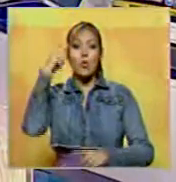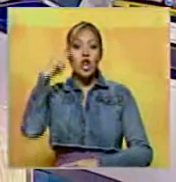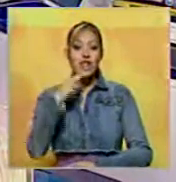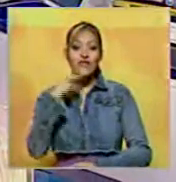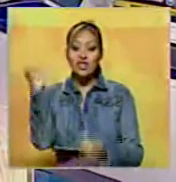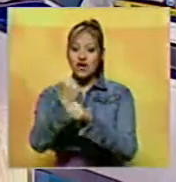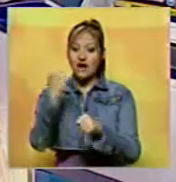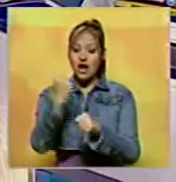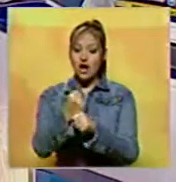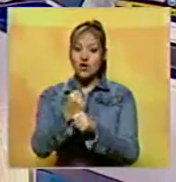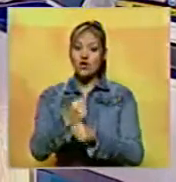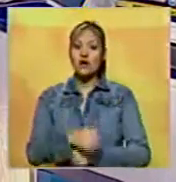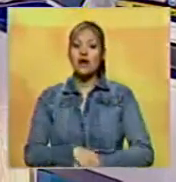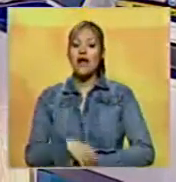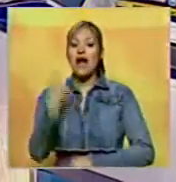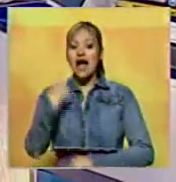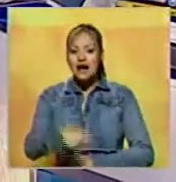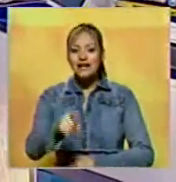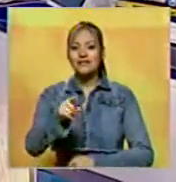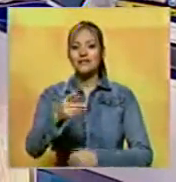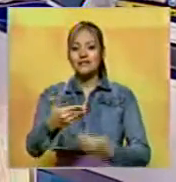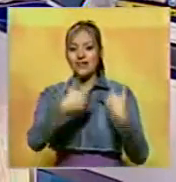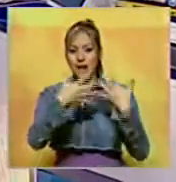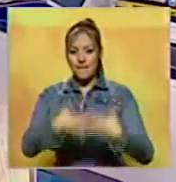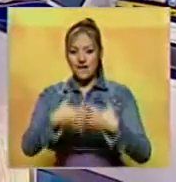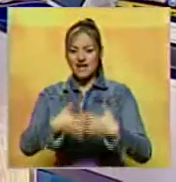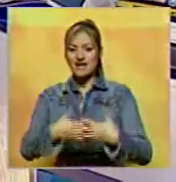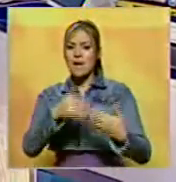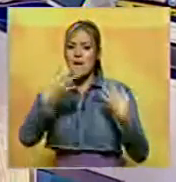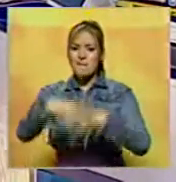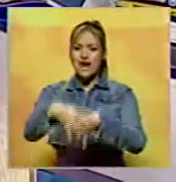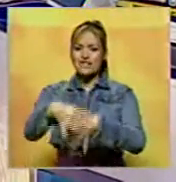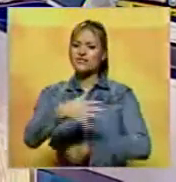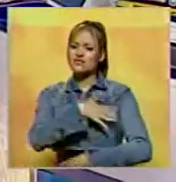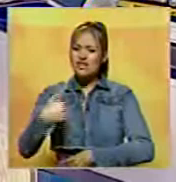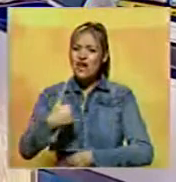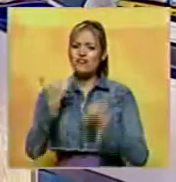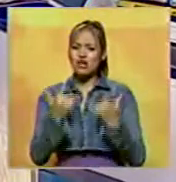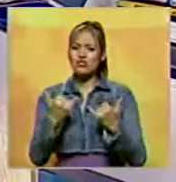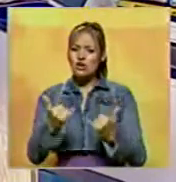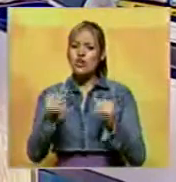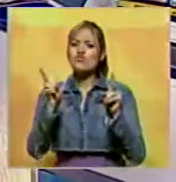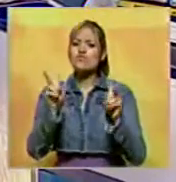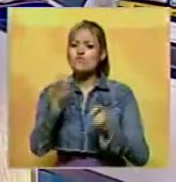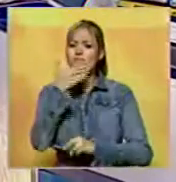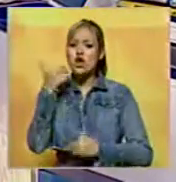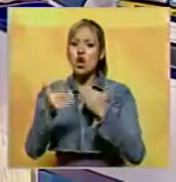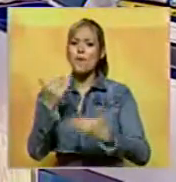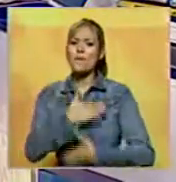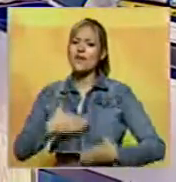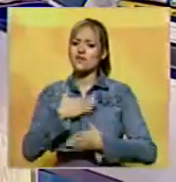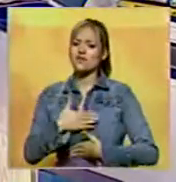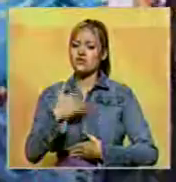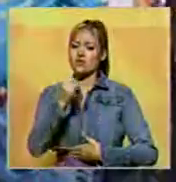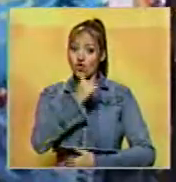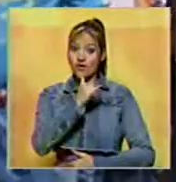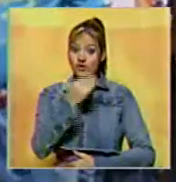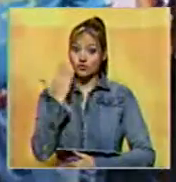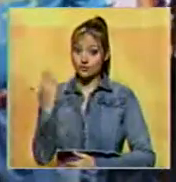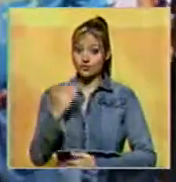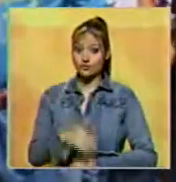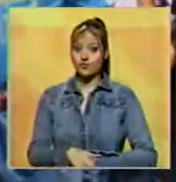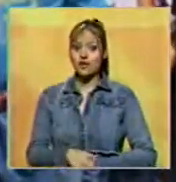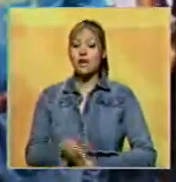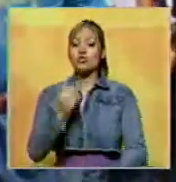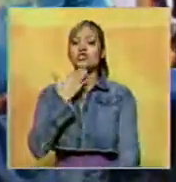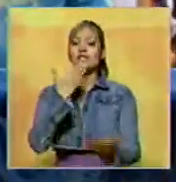Bolívar, trabajadores de CBG Ferrominera Orinoco marcharon en reclamo a sus beneficios contractuales. Jessica Brizuela con la información. Muchísimas gracias